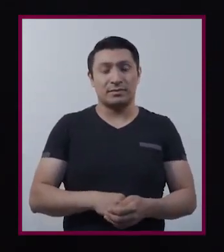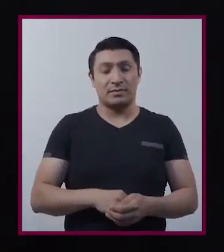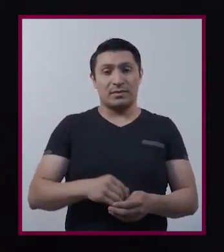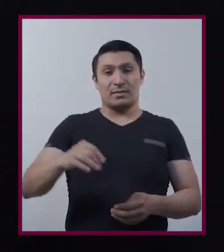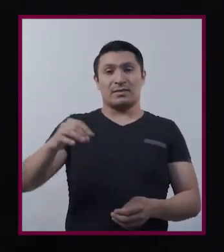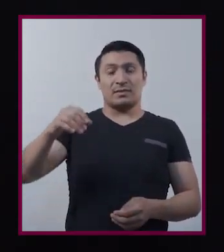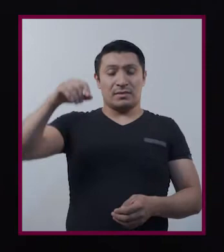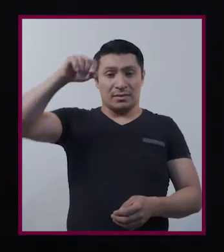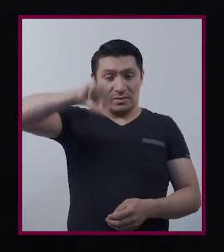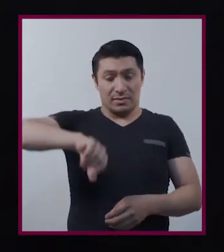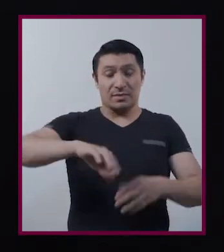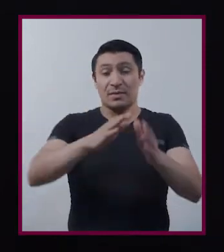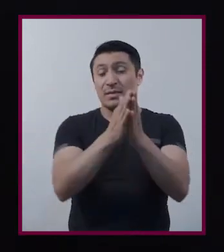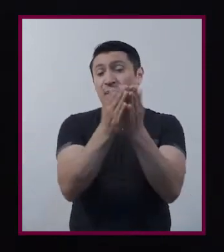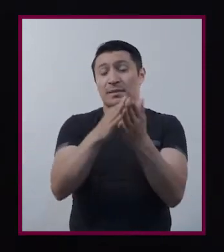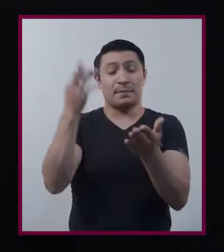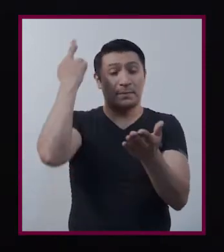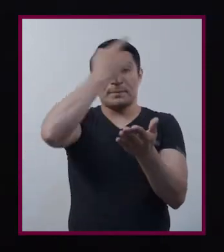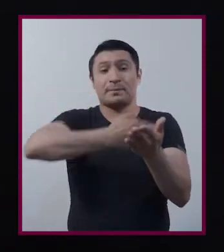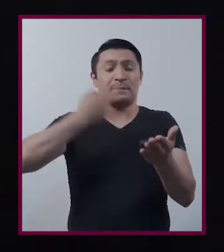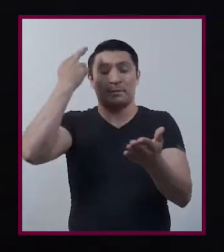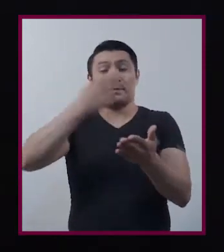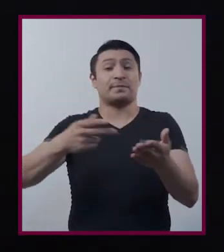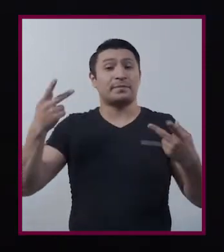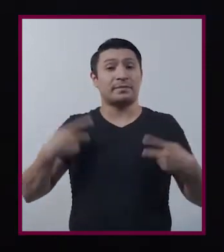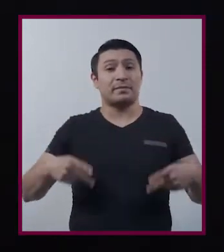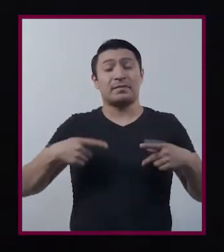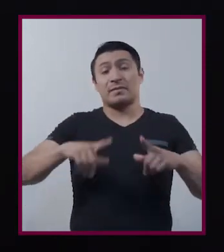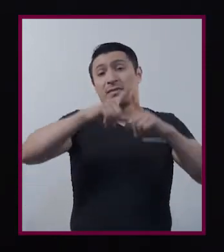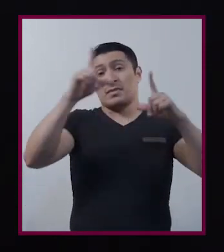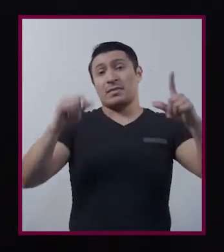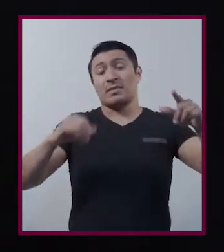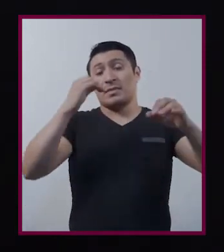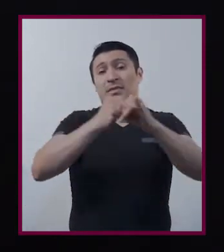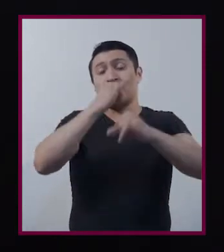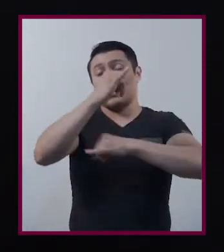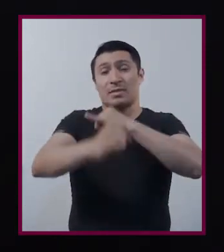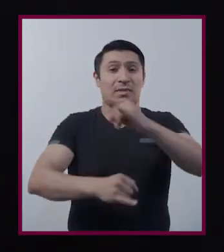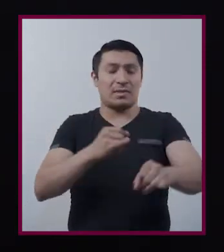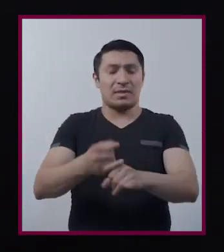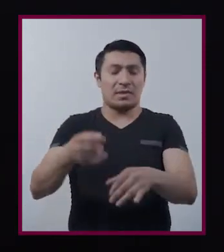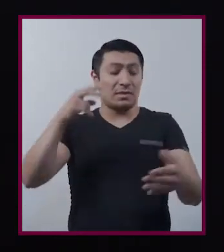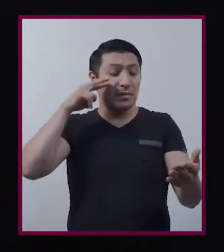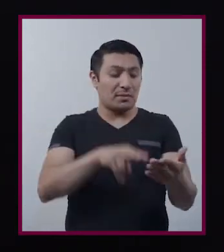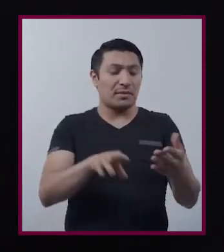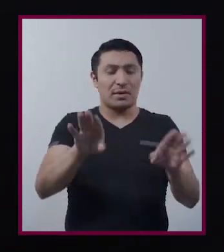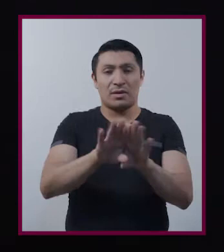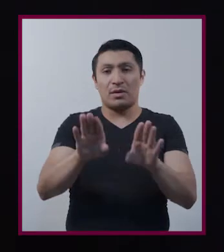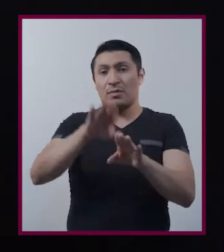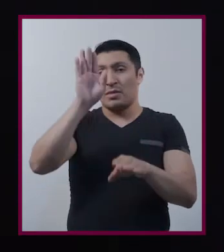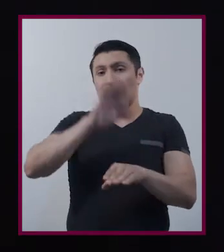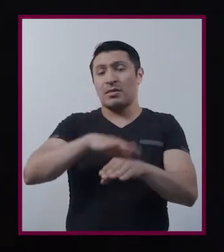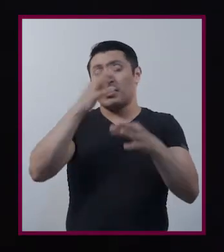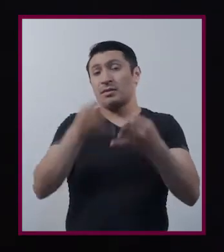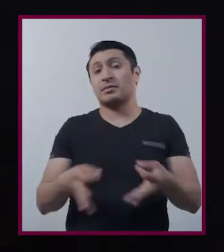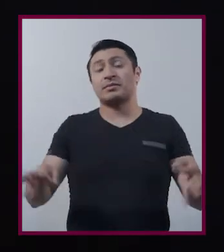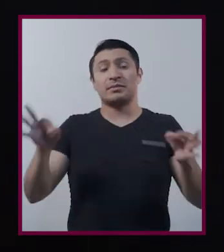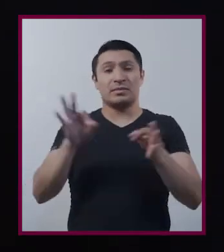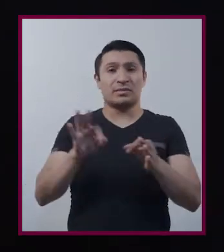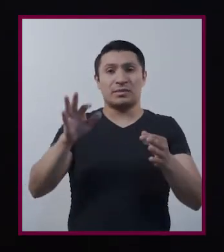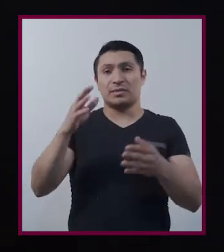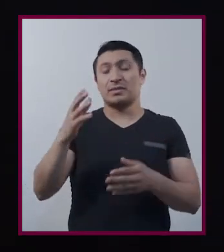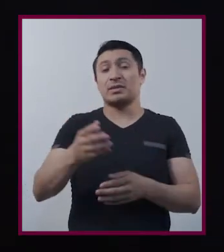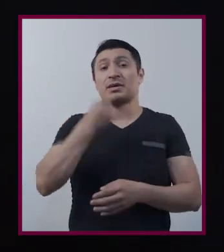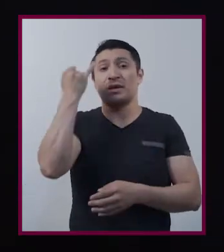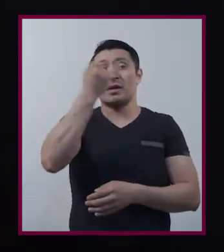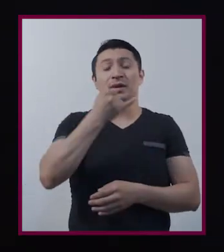estuvieron involucrados a través de esta obra literaria, que es considerada por la crítica nacional e internacional como una de las principales